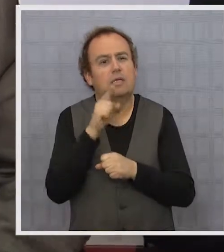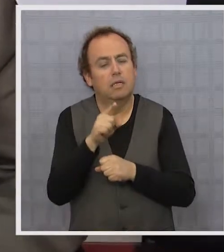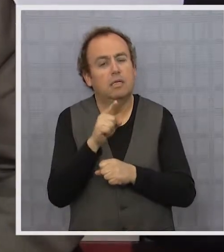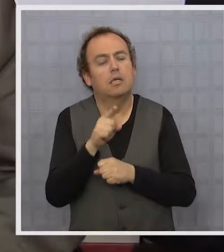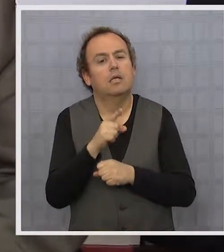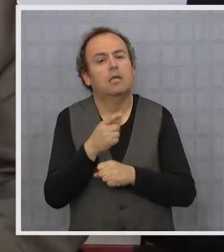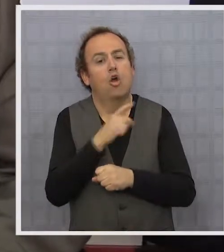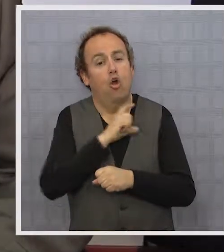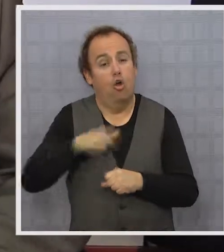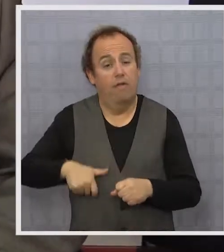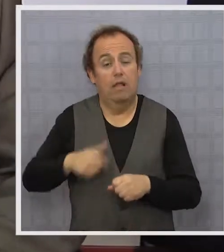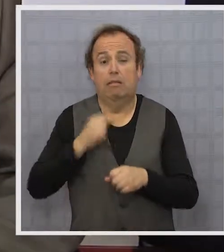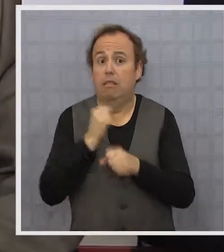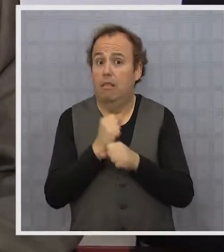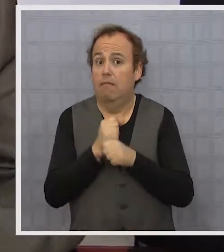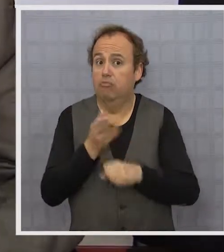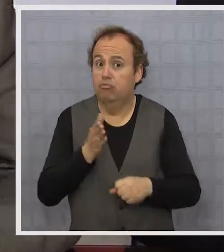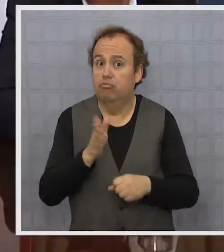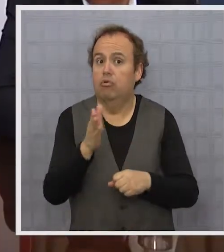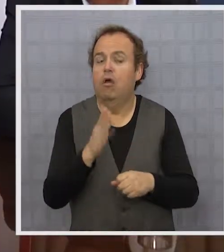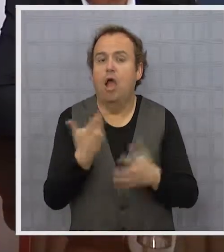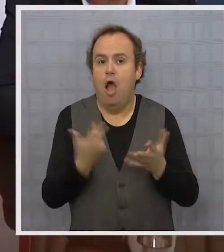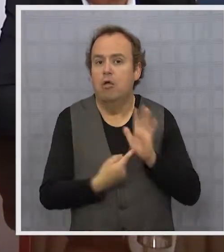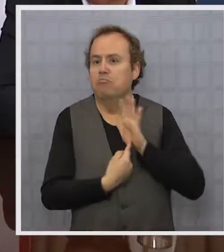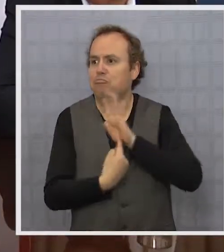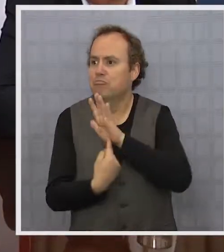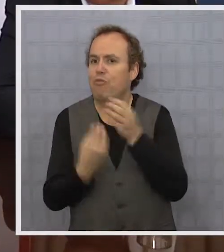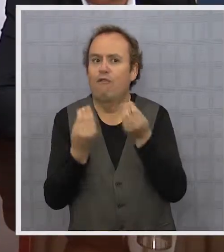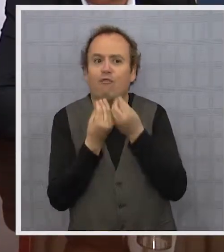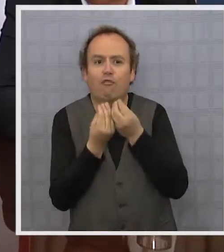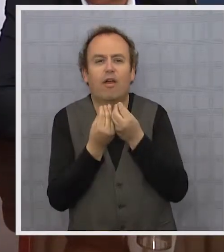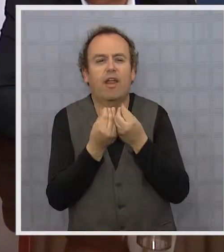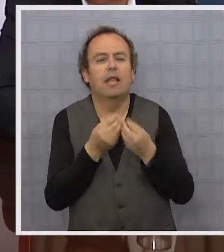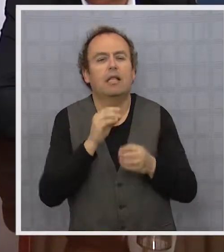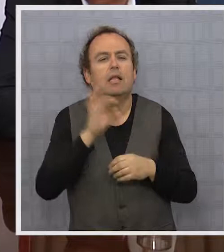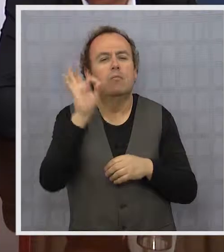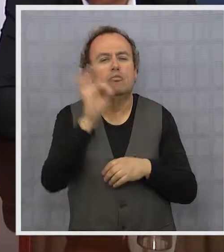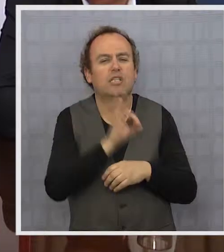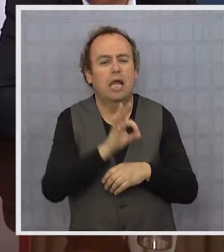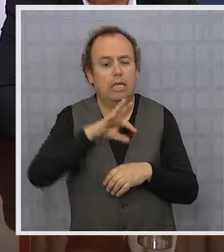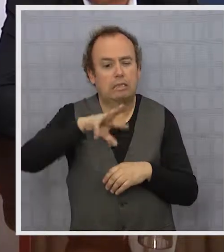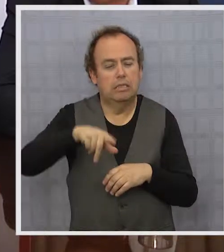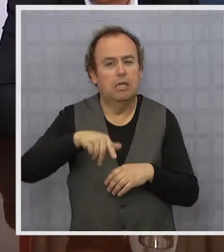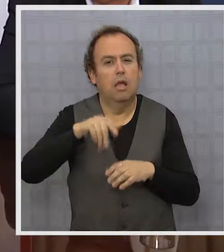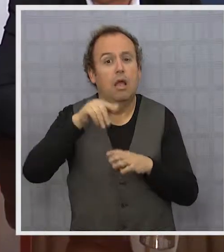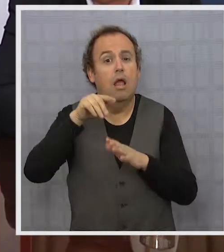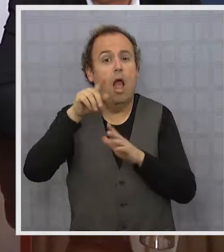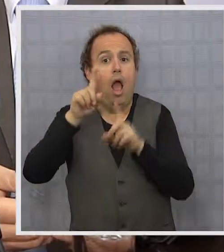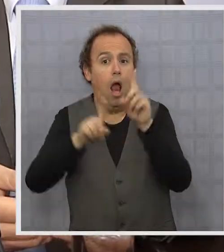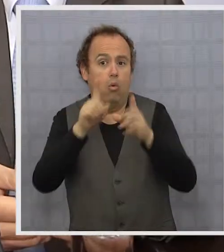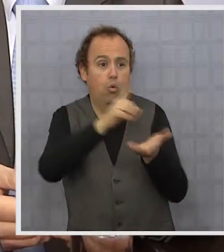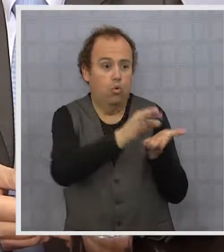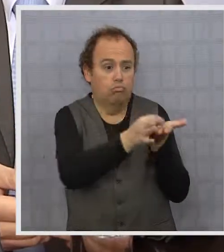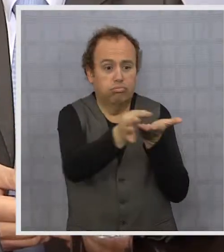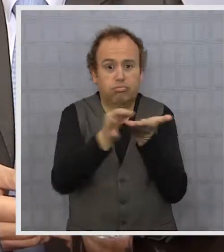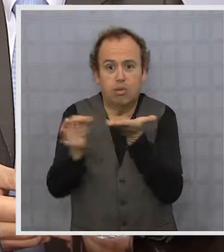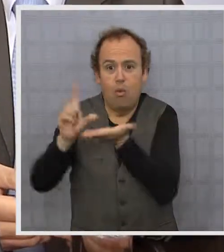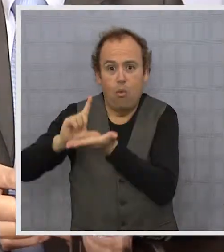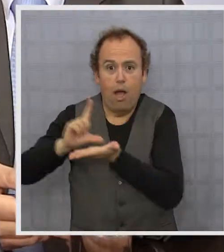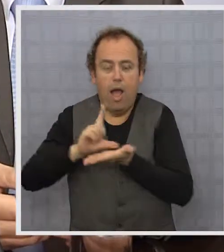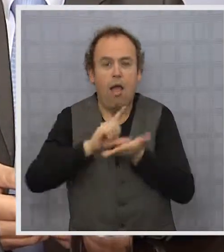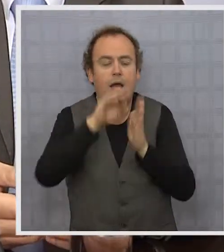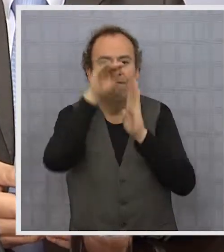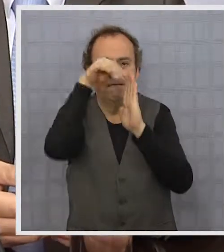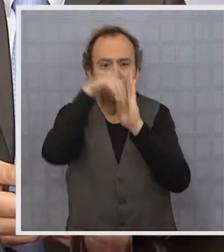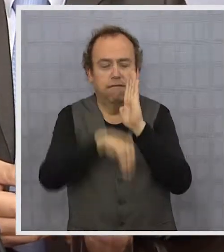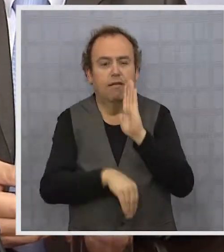que ha sido un arduo trabajo el cual ha tenido sus frutos ya que lograron bajar la tasa de delincuencia en ciertos sectores de quique sólo queda combatir el